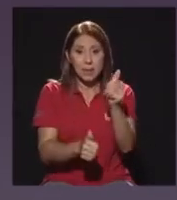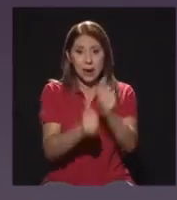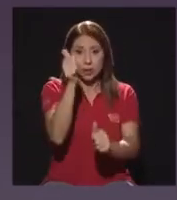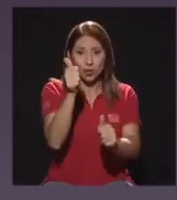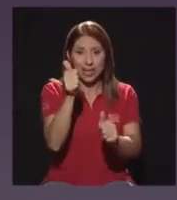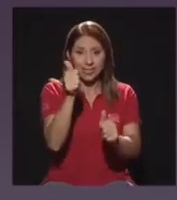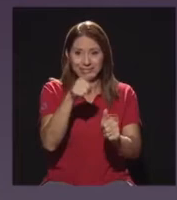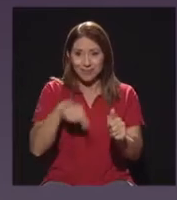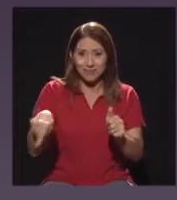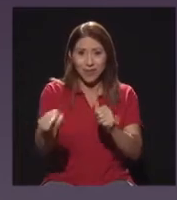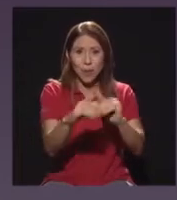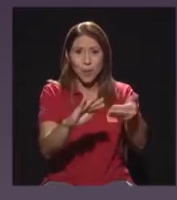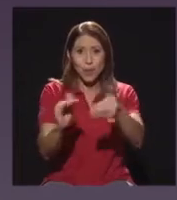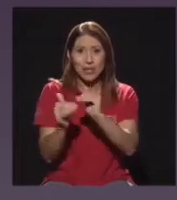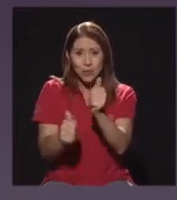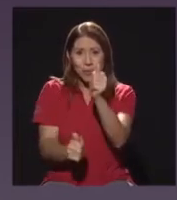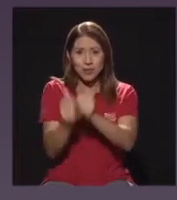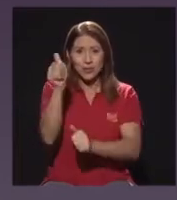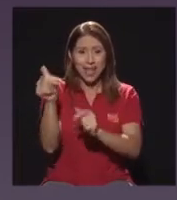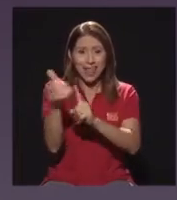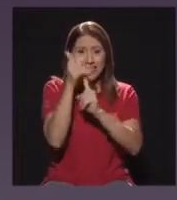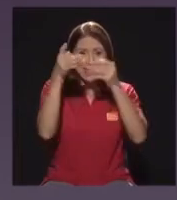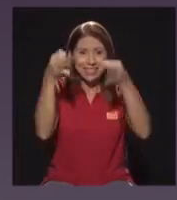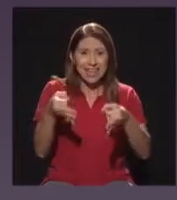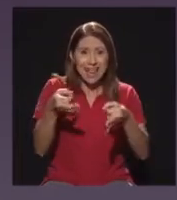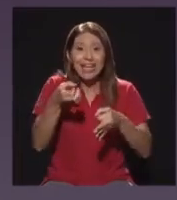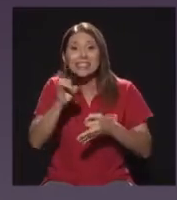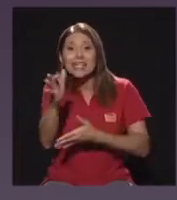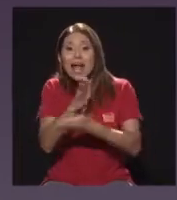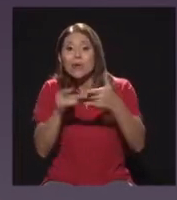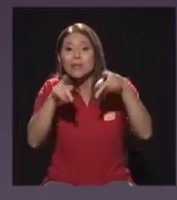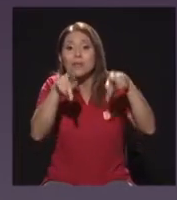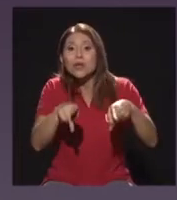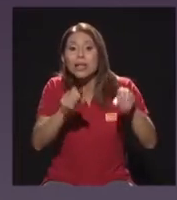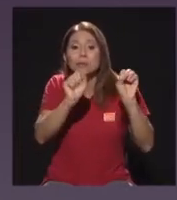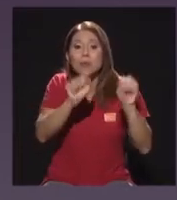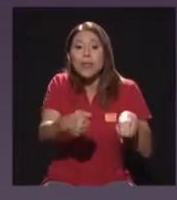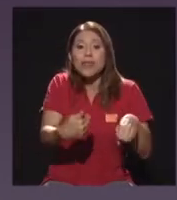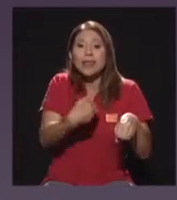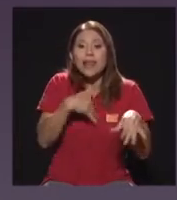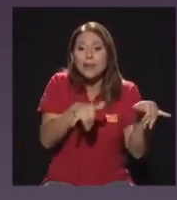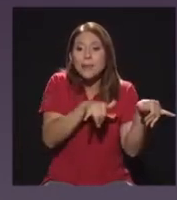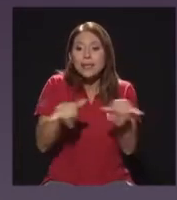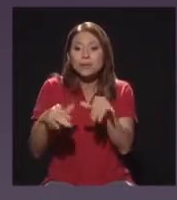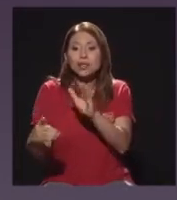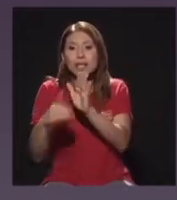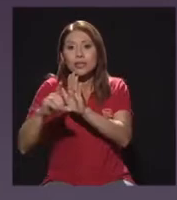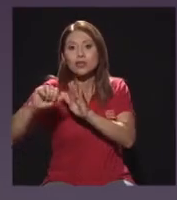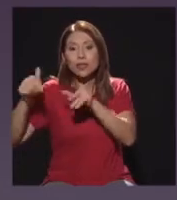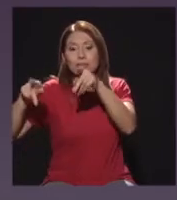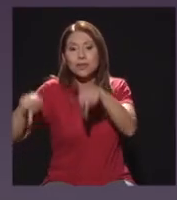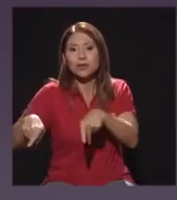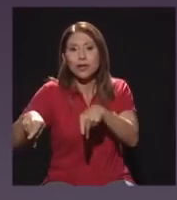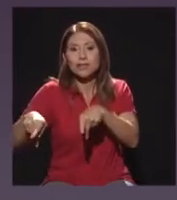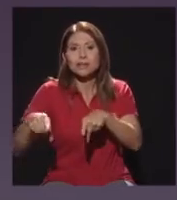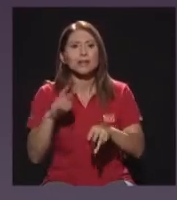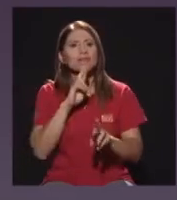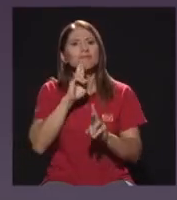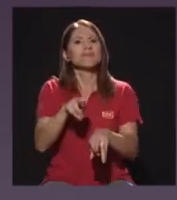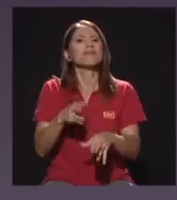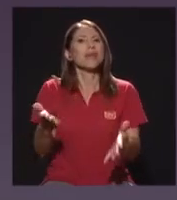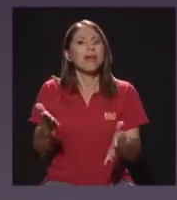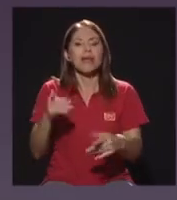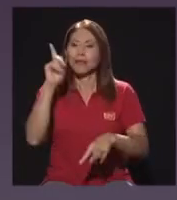la mayoría decidiera si algunas personas podían tener los mismos derechos que las otras y básicamente lo que se dijo fue no se puede